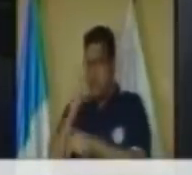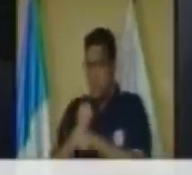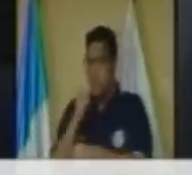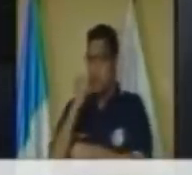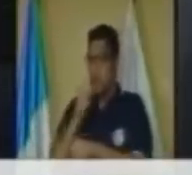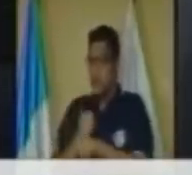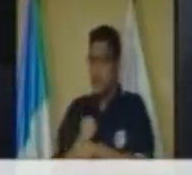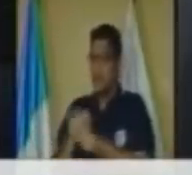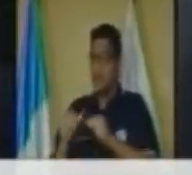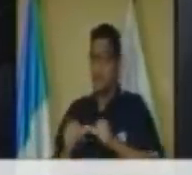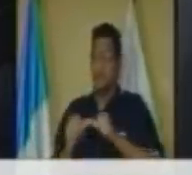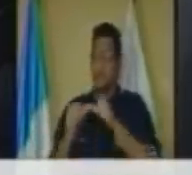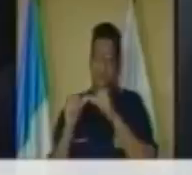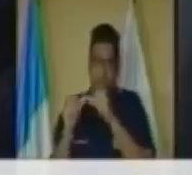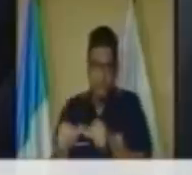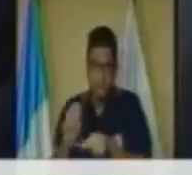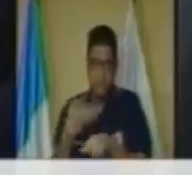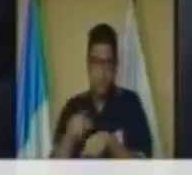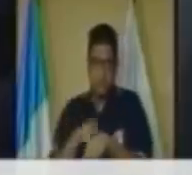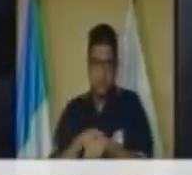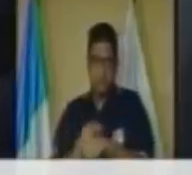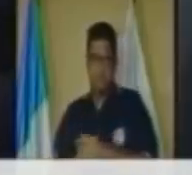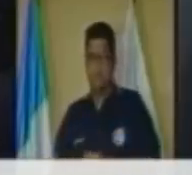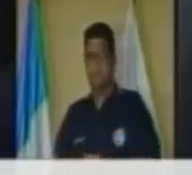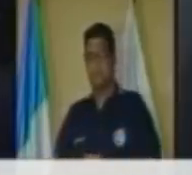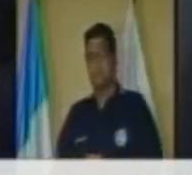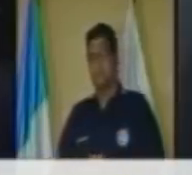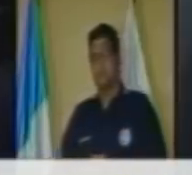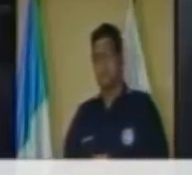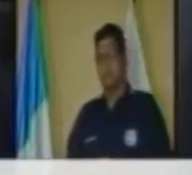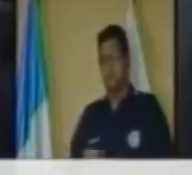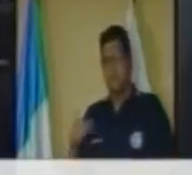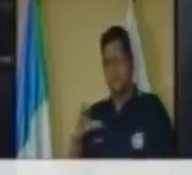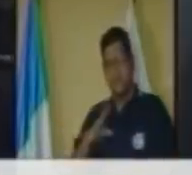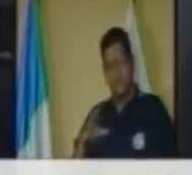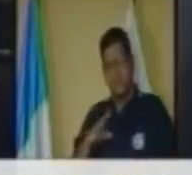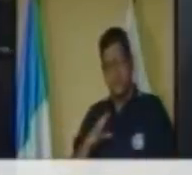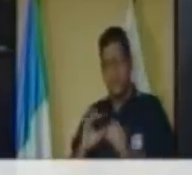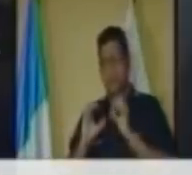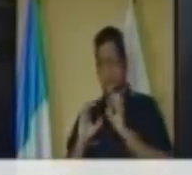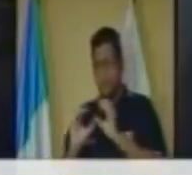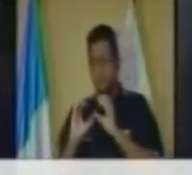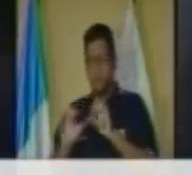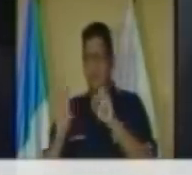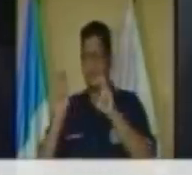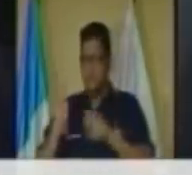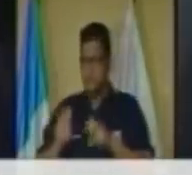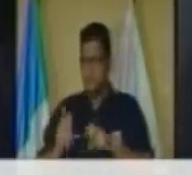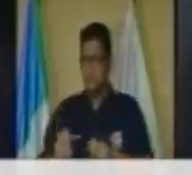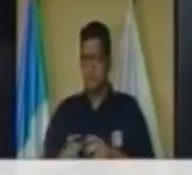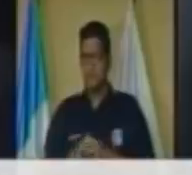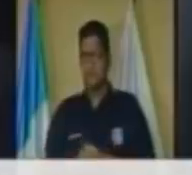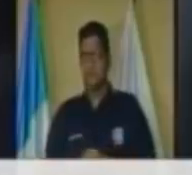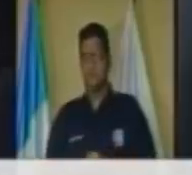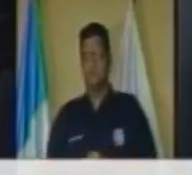Siempre, como dijo el doctor Barreneche, tomar las medidas de prevención.